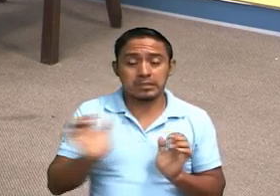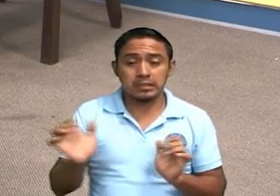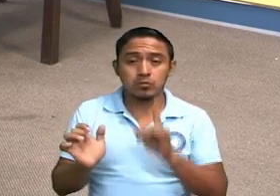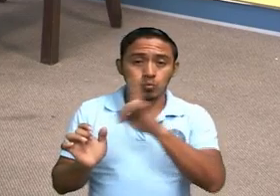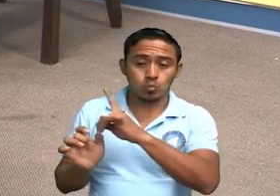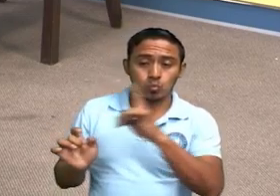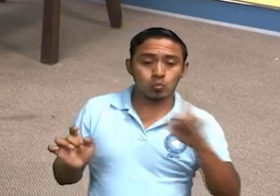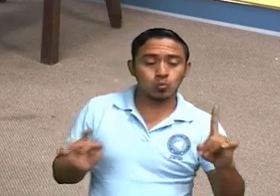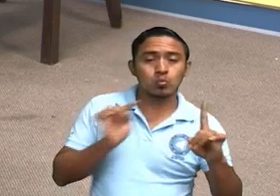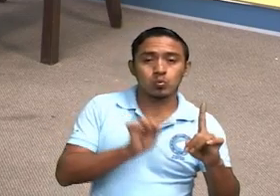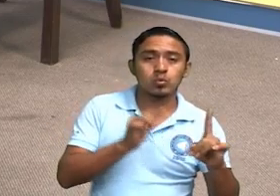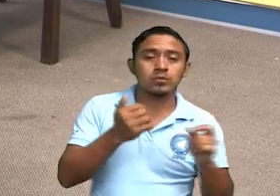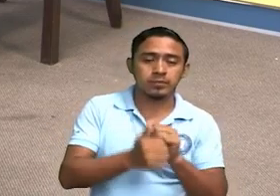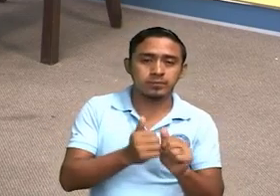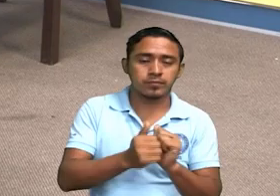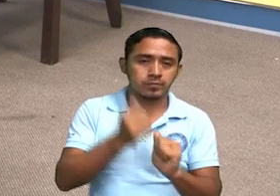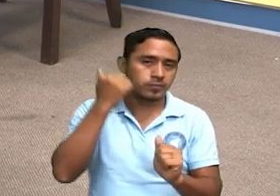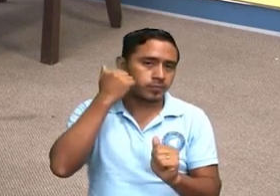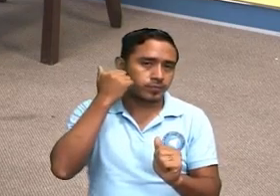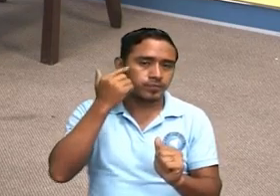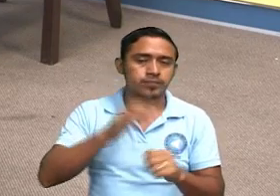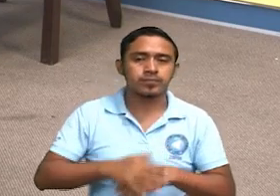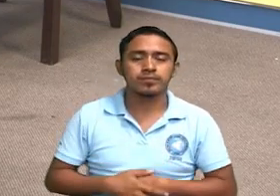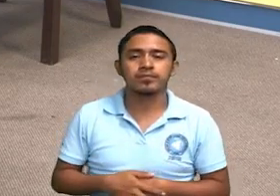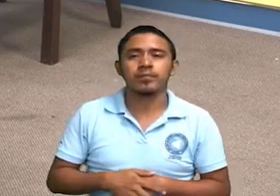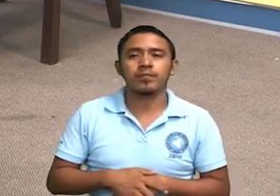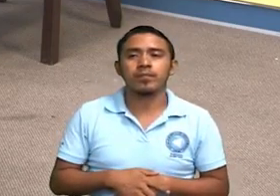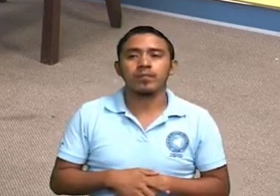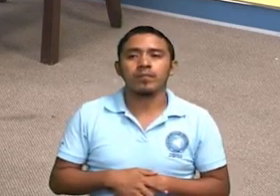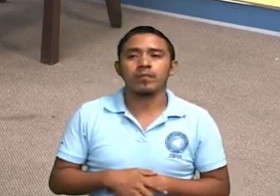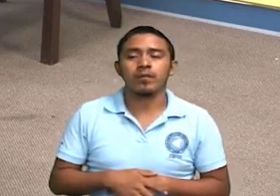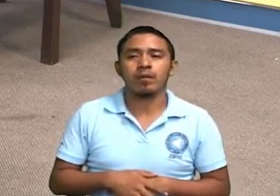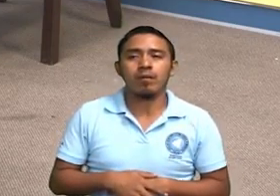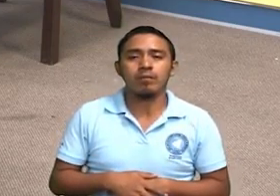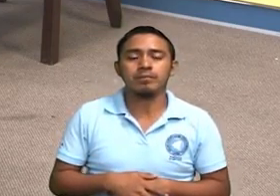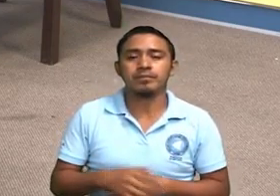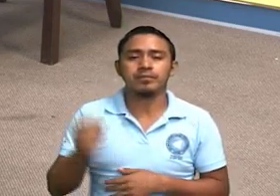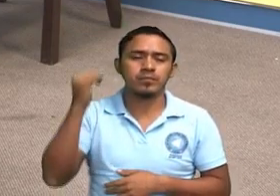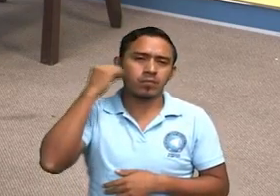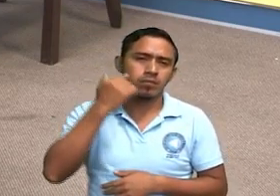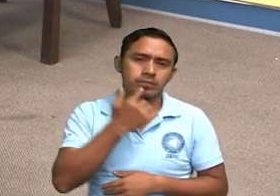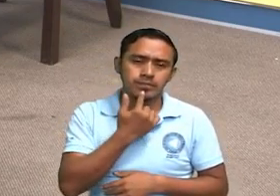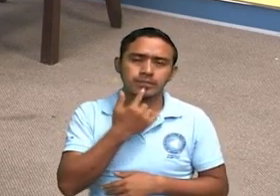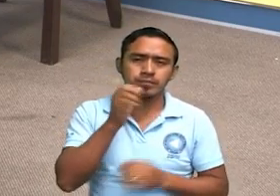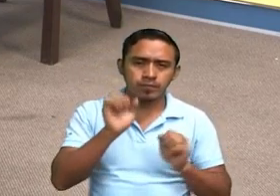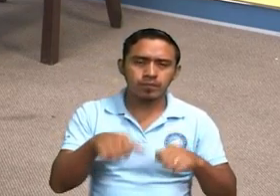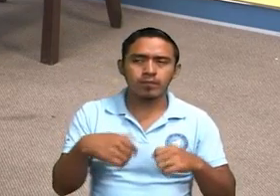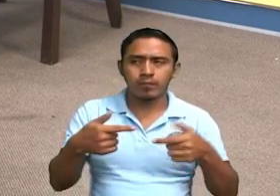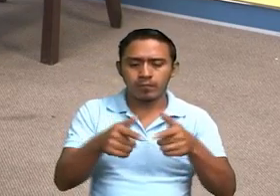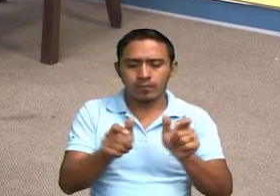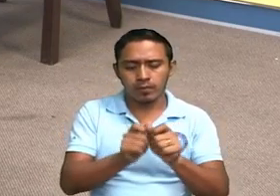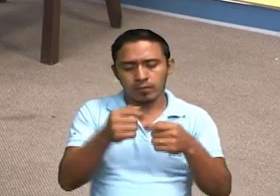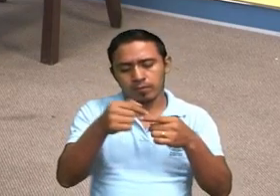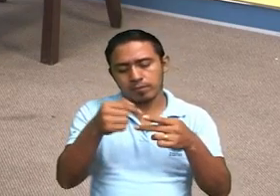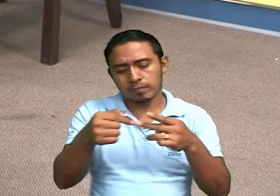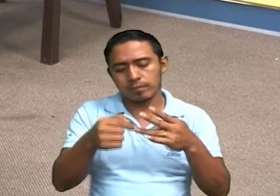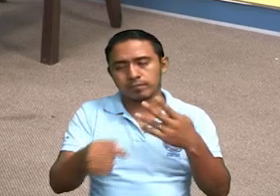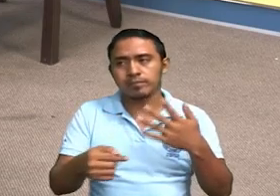de niños, ¿verdad? Pero como te decía, mira, la sordera se puede clasificar